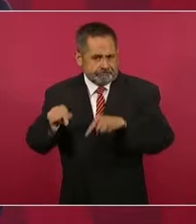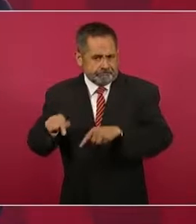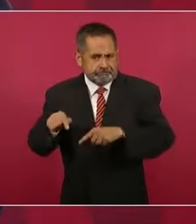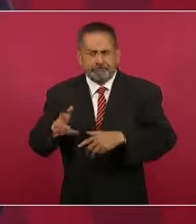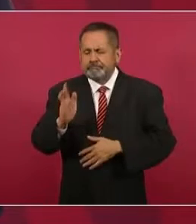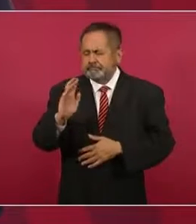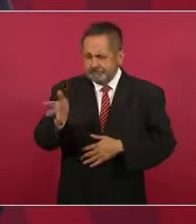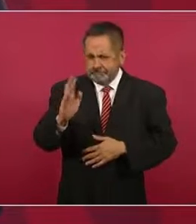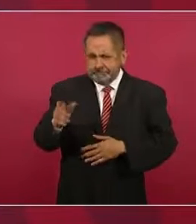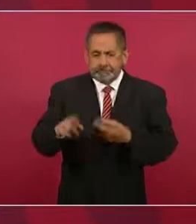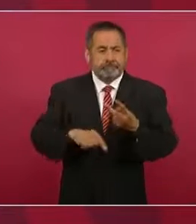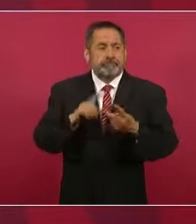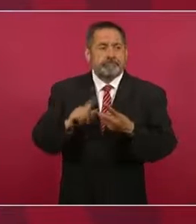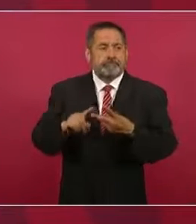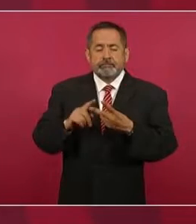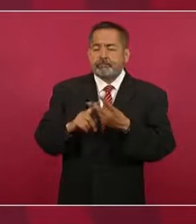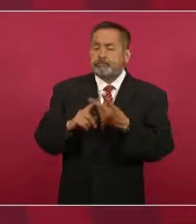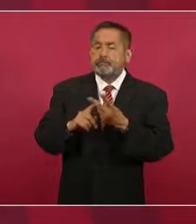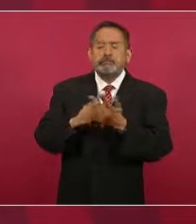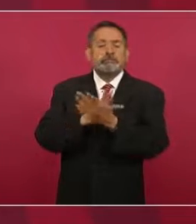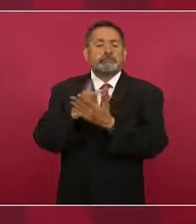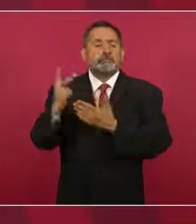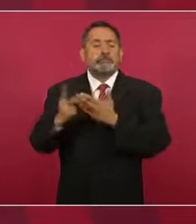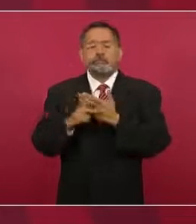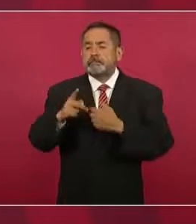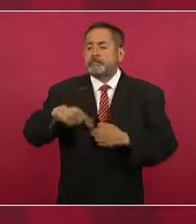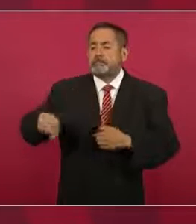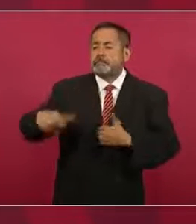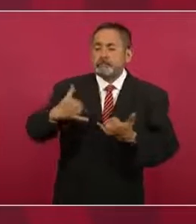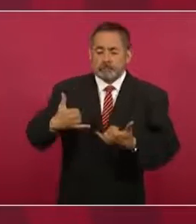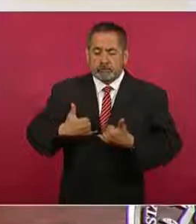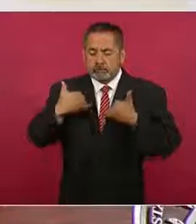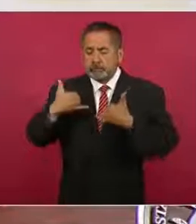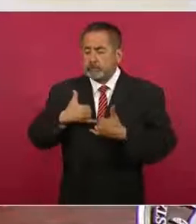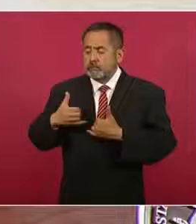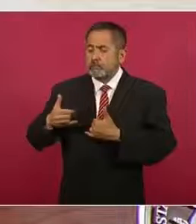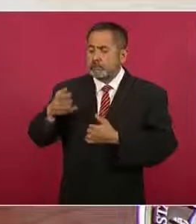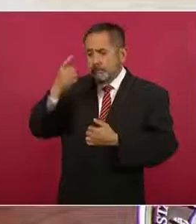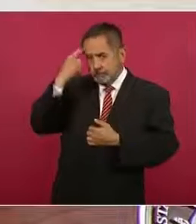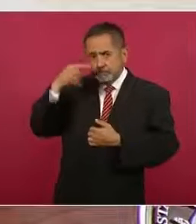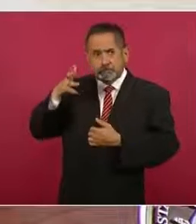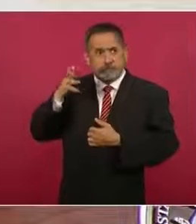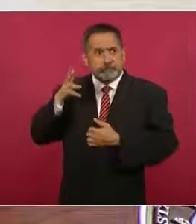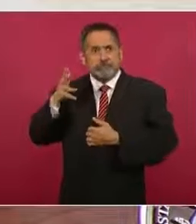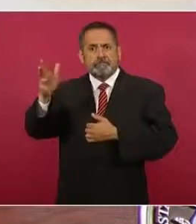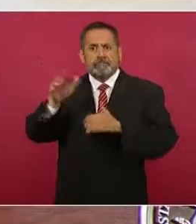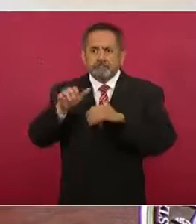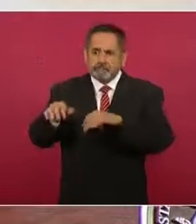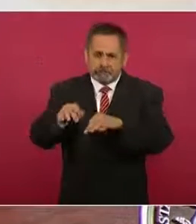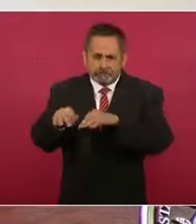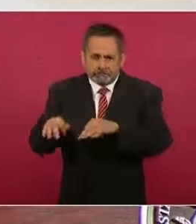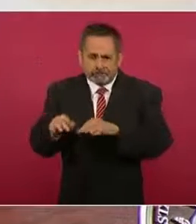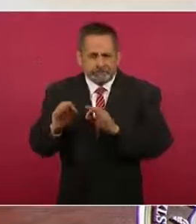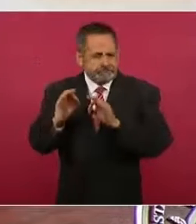y el programa de Jóvenes Construyendo el Futuro. Se apoya a